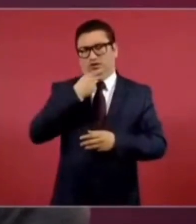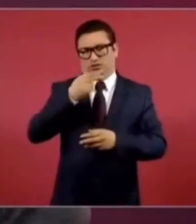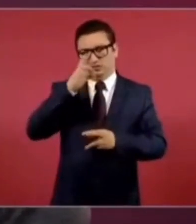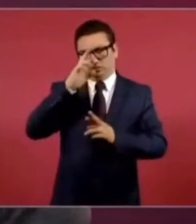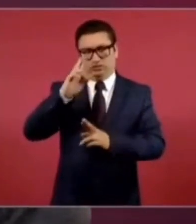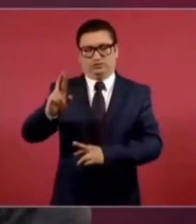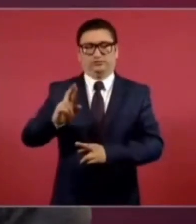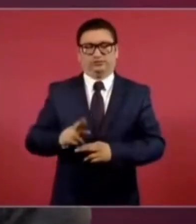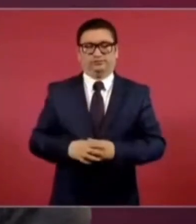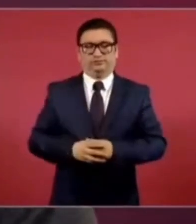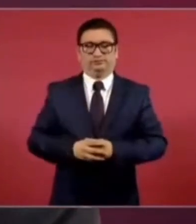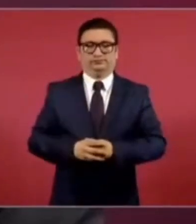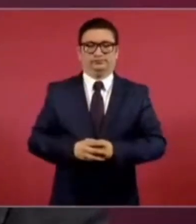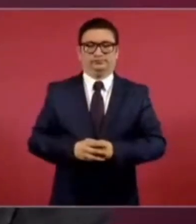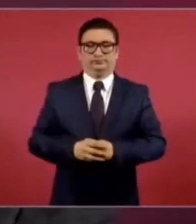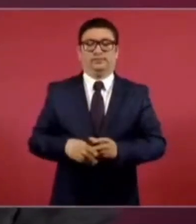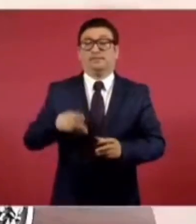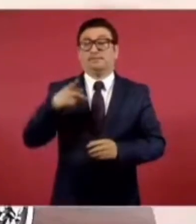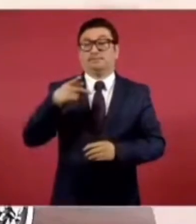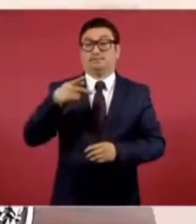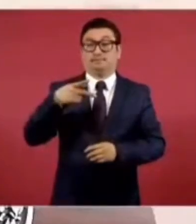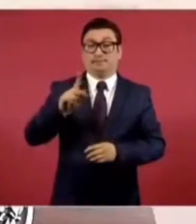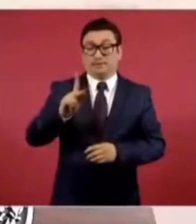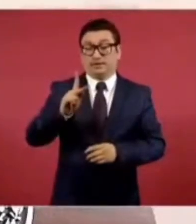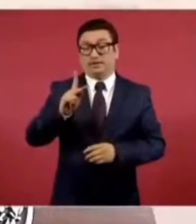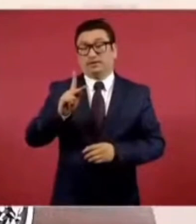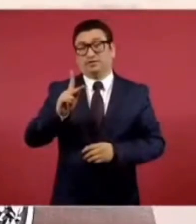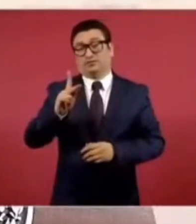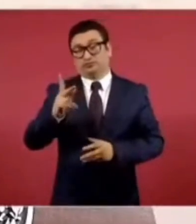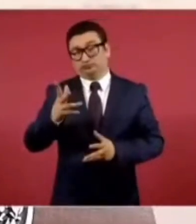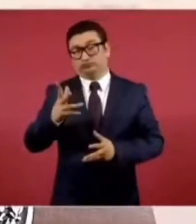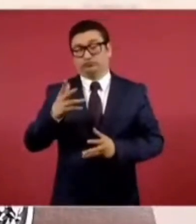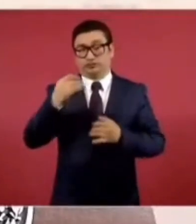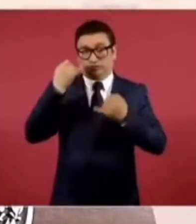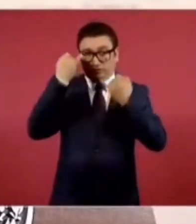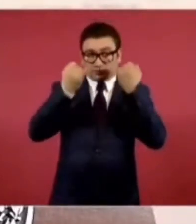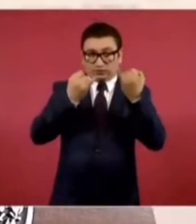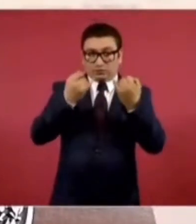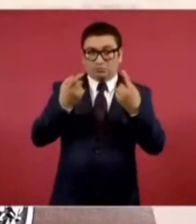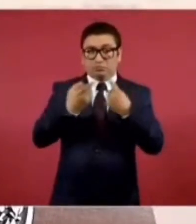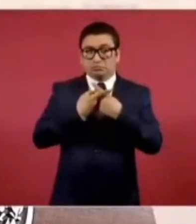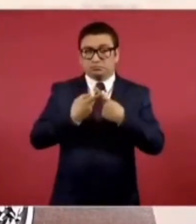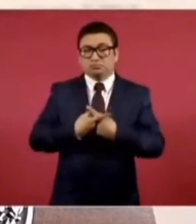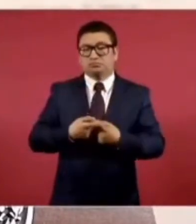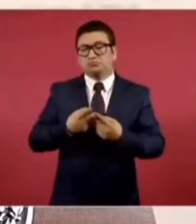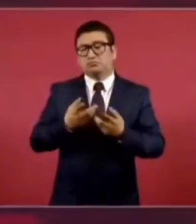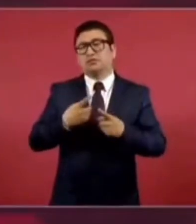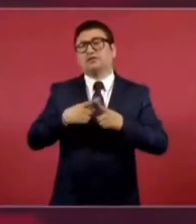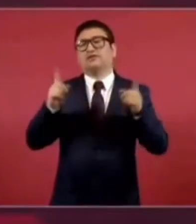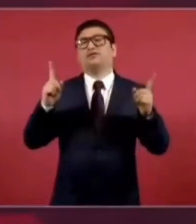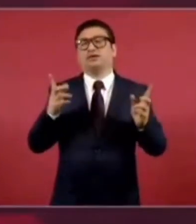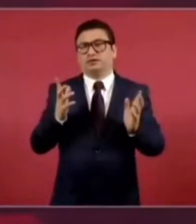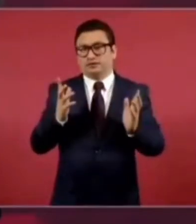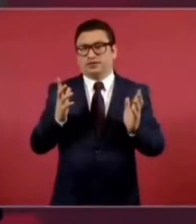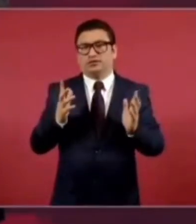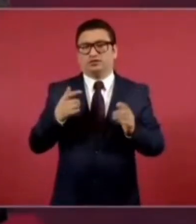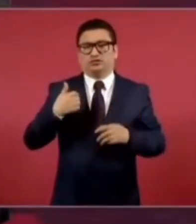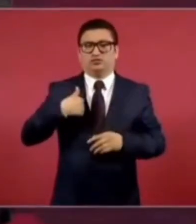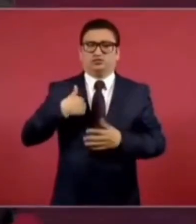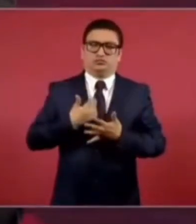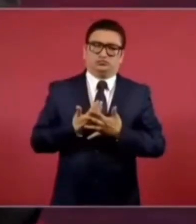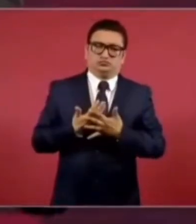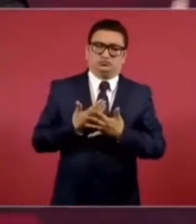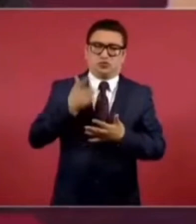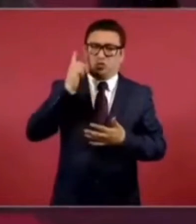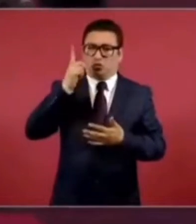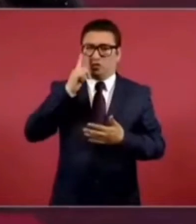respeto pero han habido algunas diferencias Yo espero que todo eso se